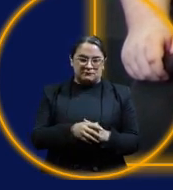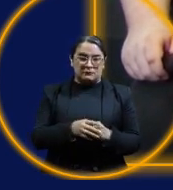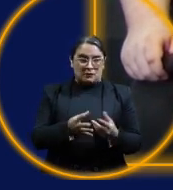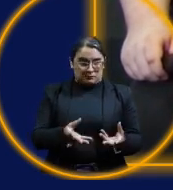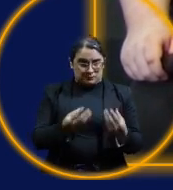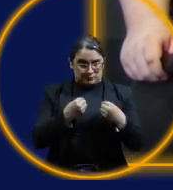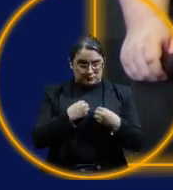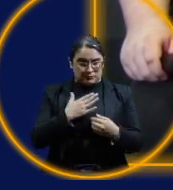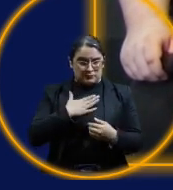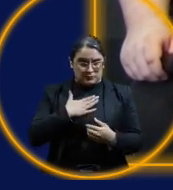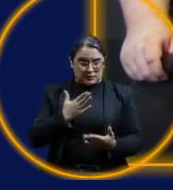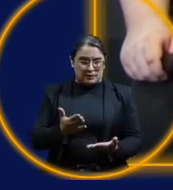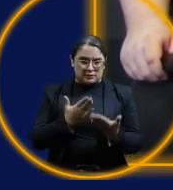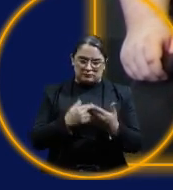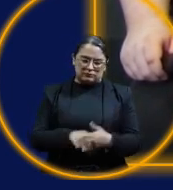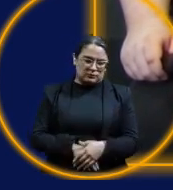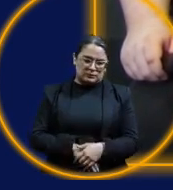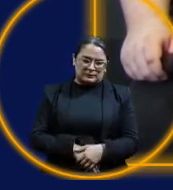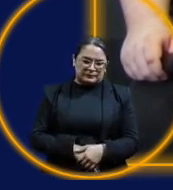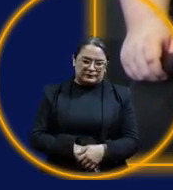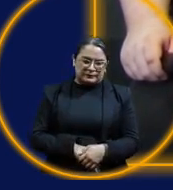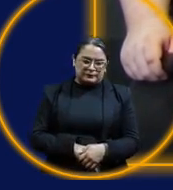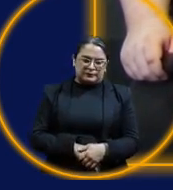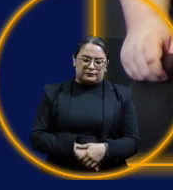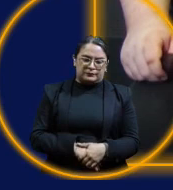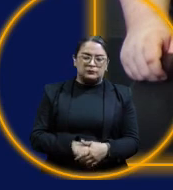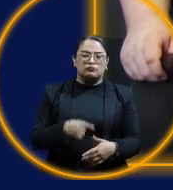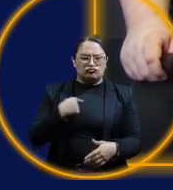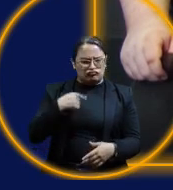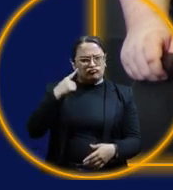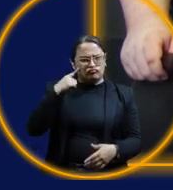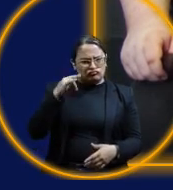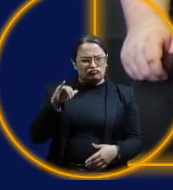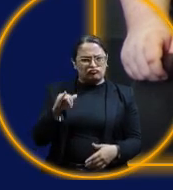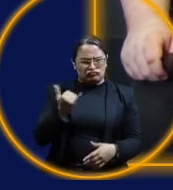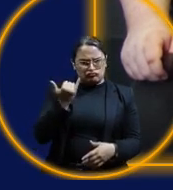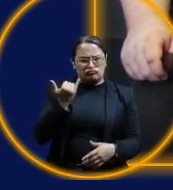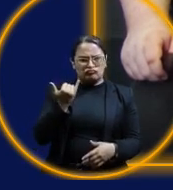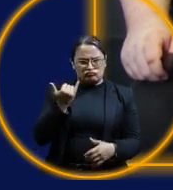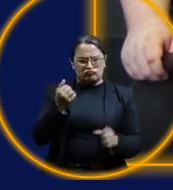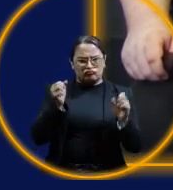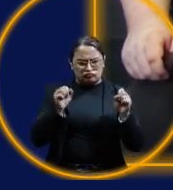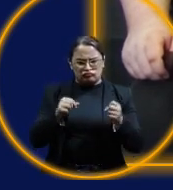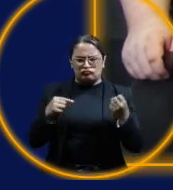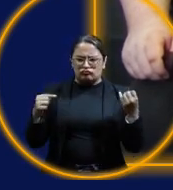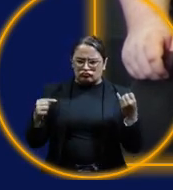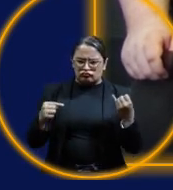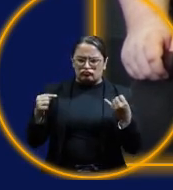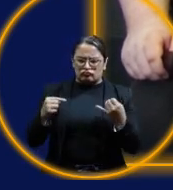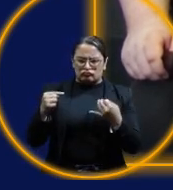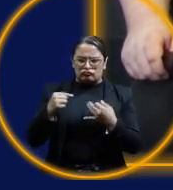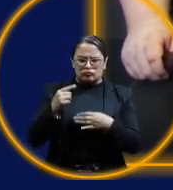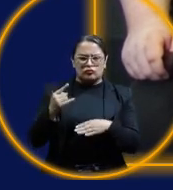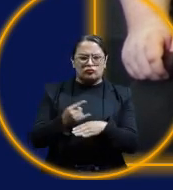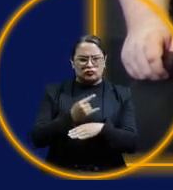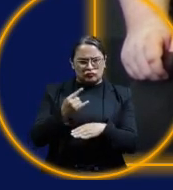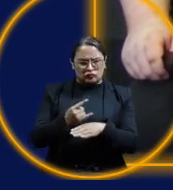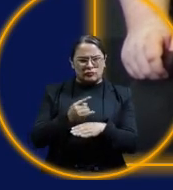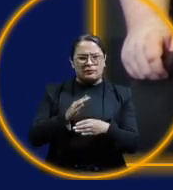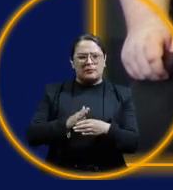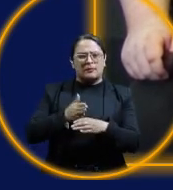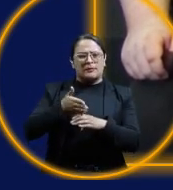parte de mi médula Así que yo sí creo que hay maneras fantásticas de utilizar los